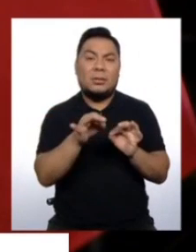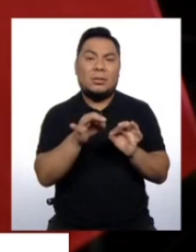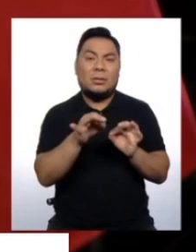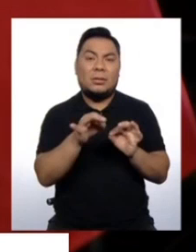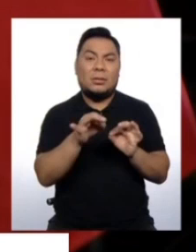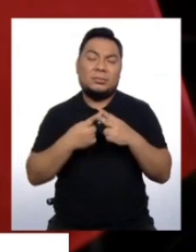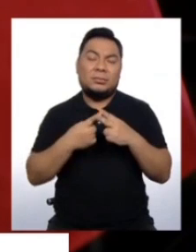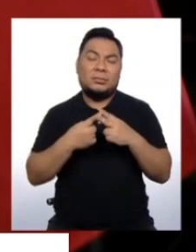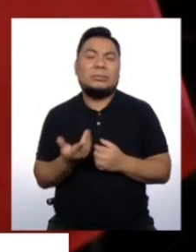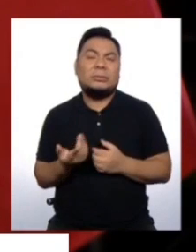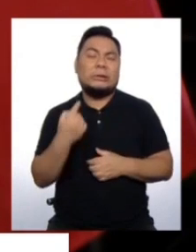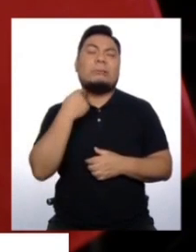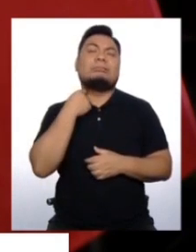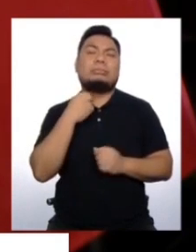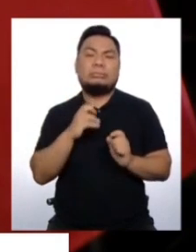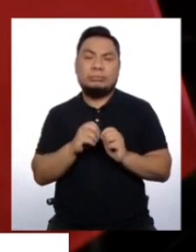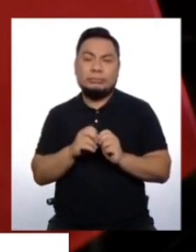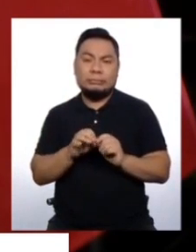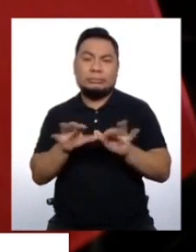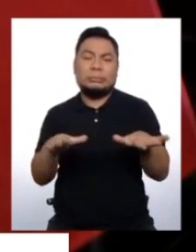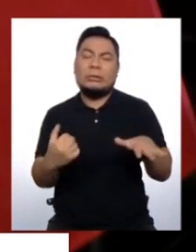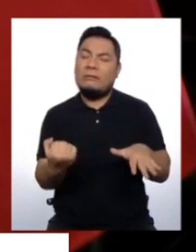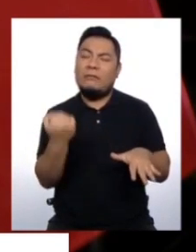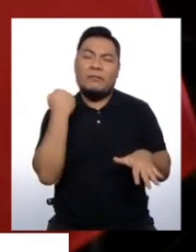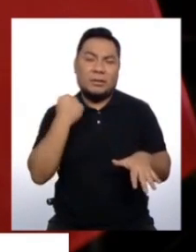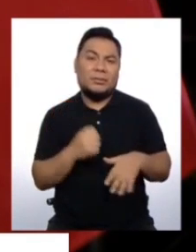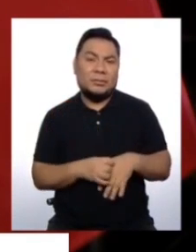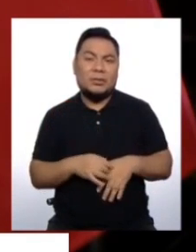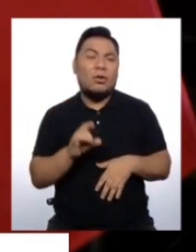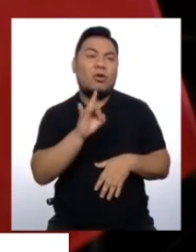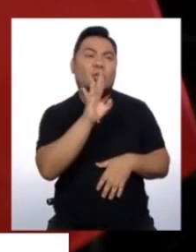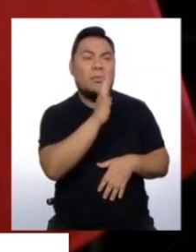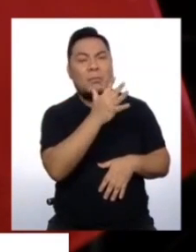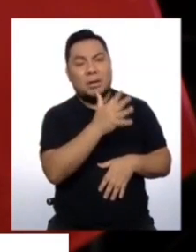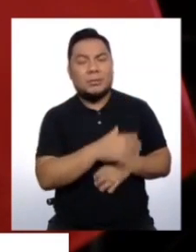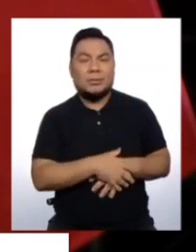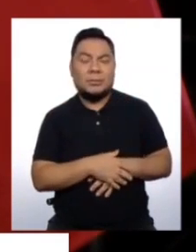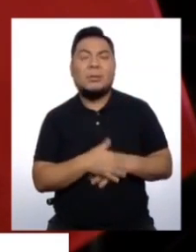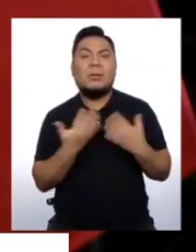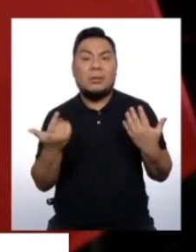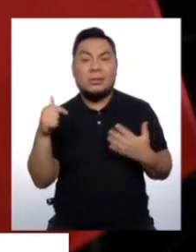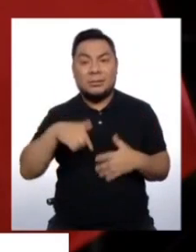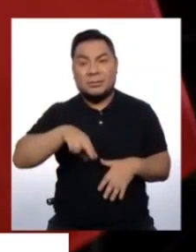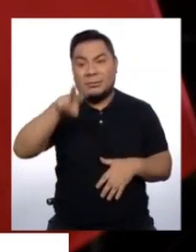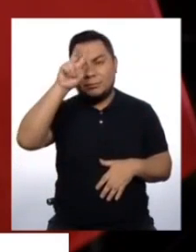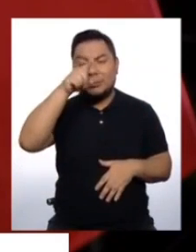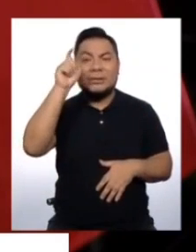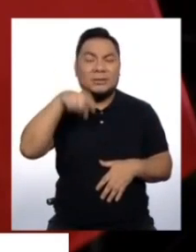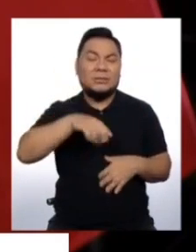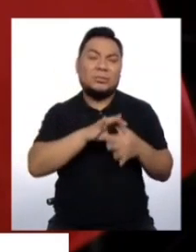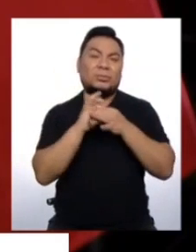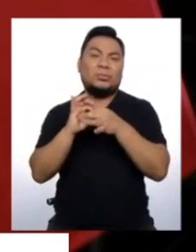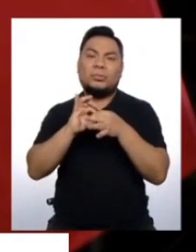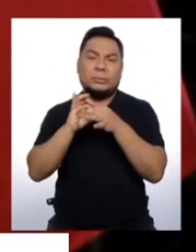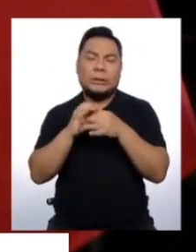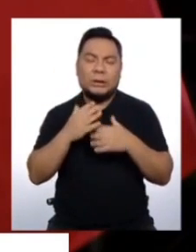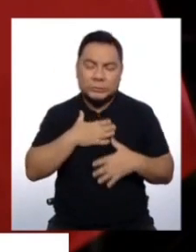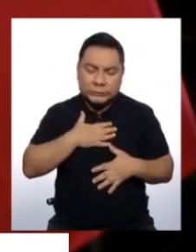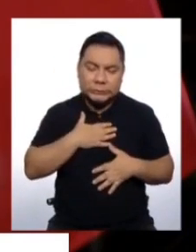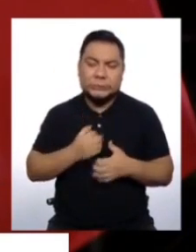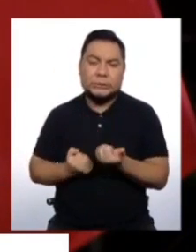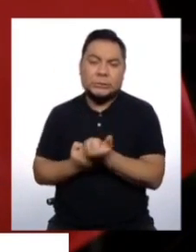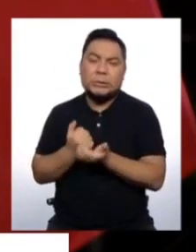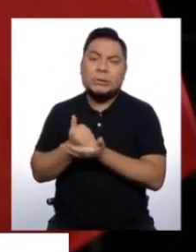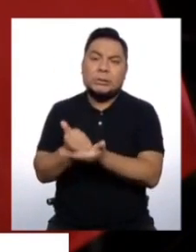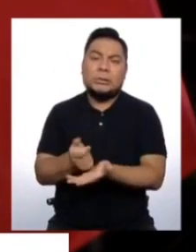comenzado a afectar de manera mucho más grave que en otras. Somos un país unido y solidario, y hemos